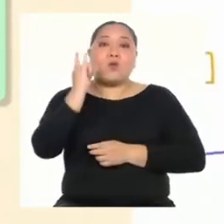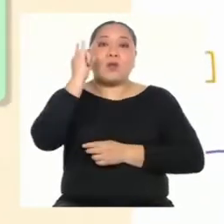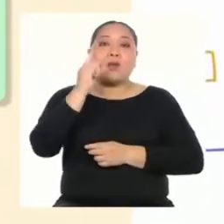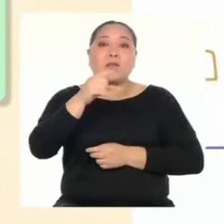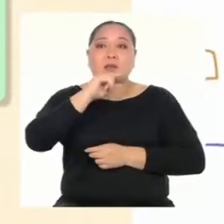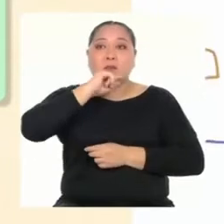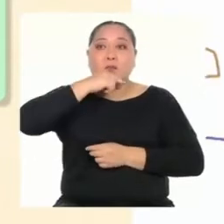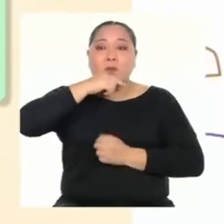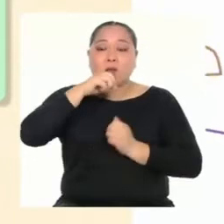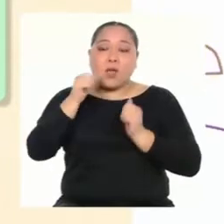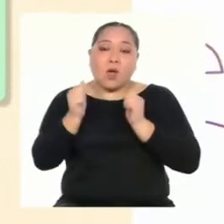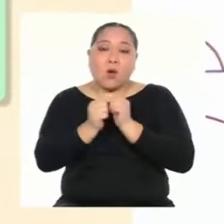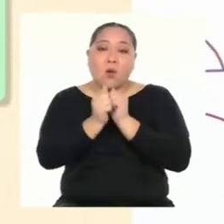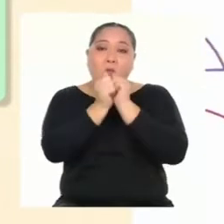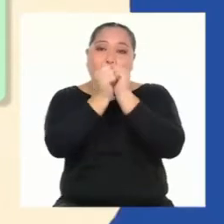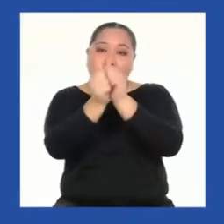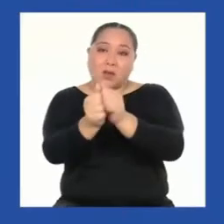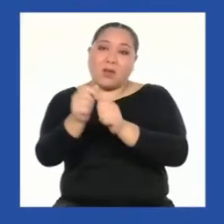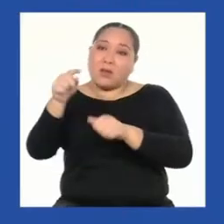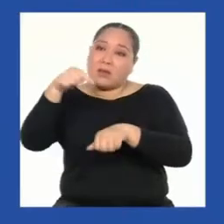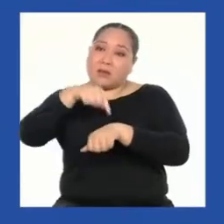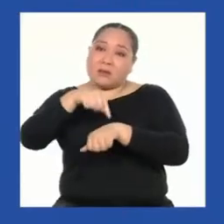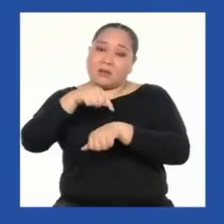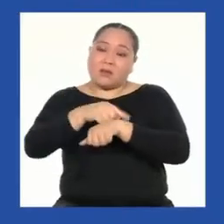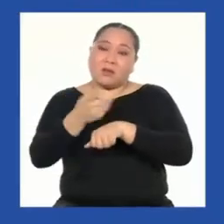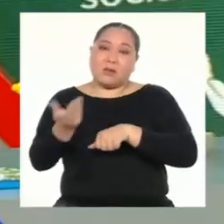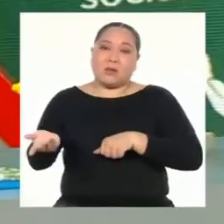constante durante todo este tiempo.